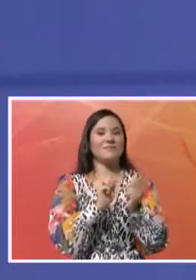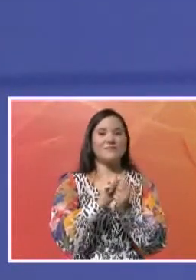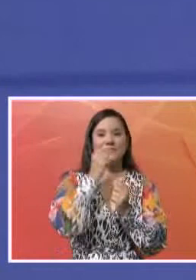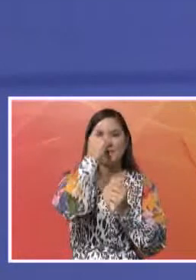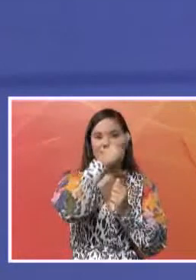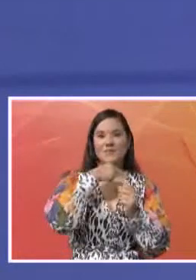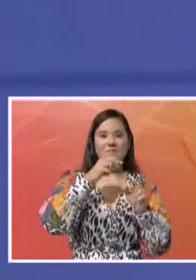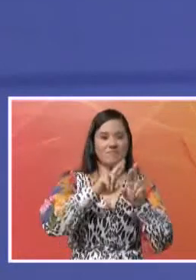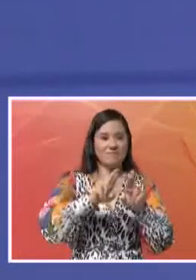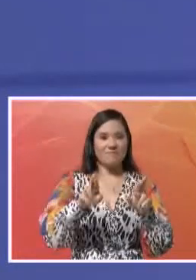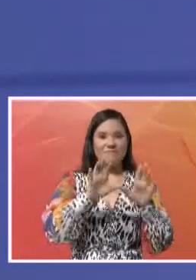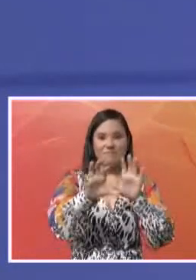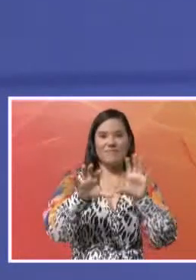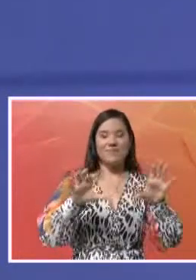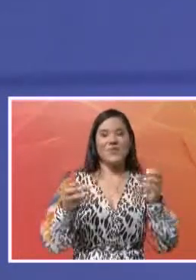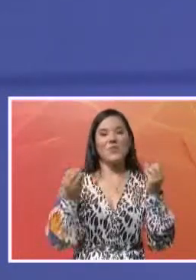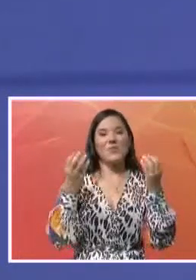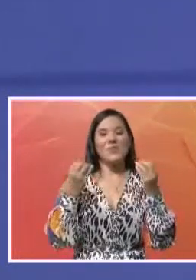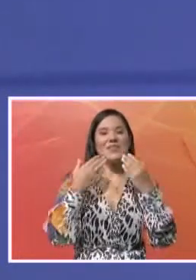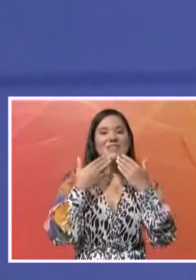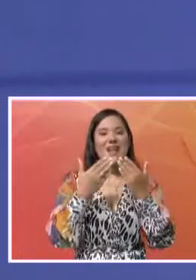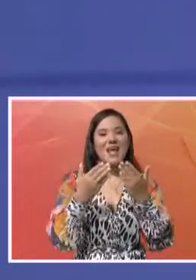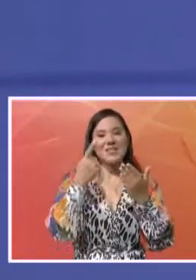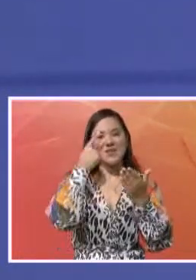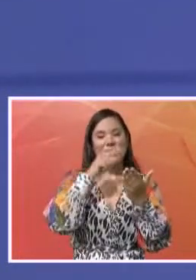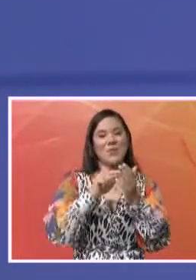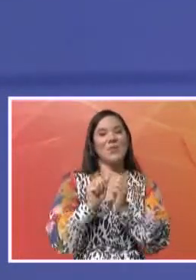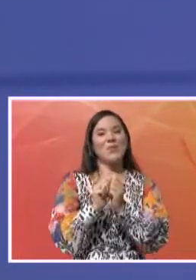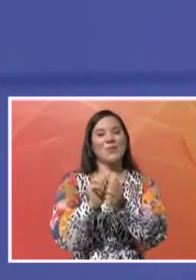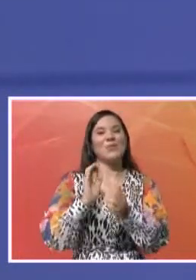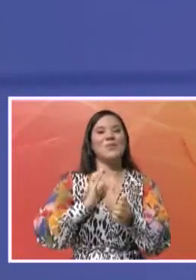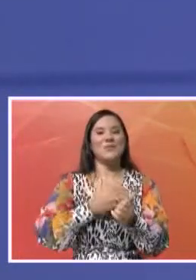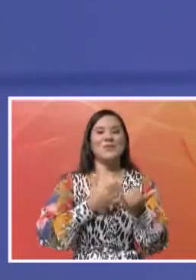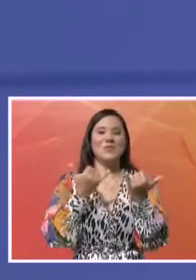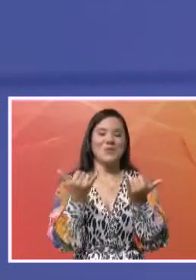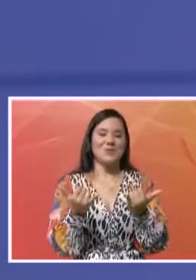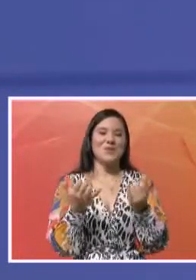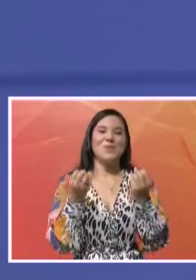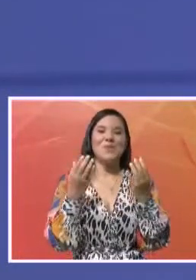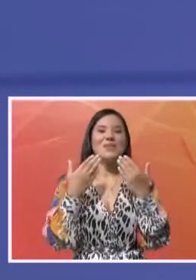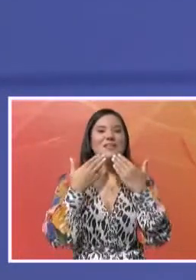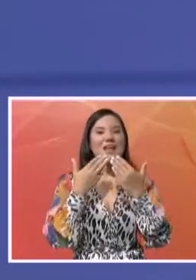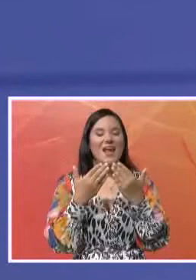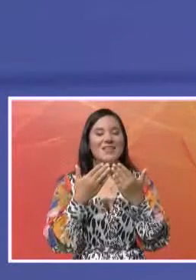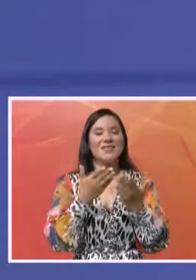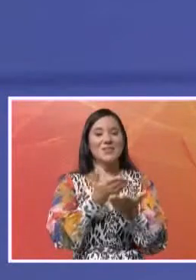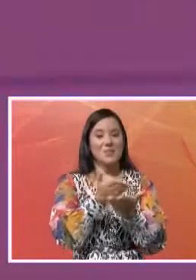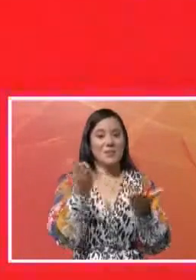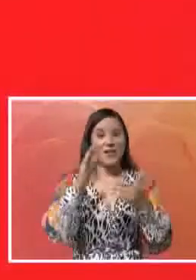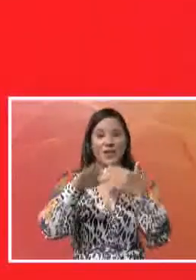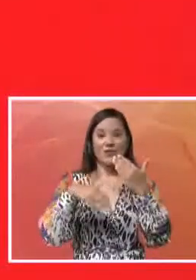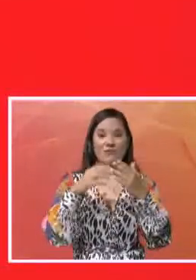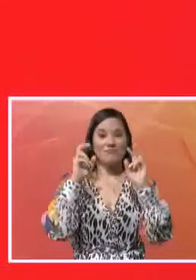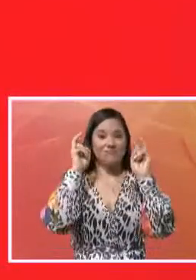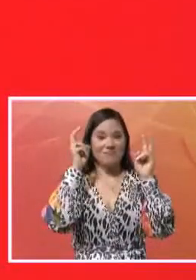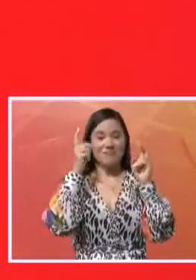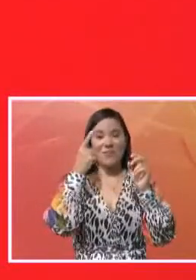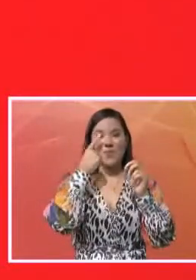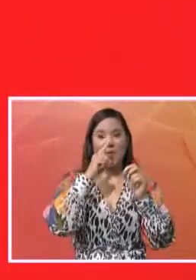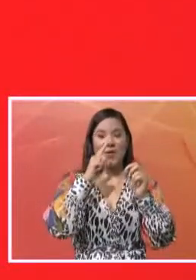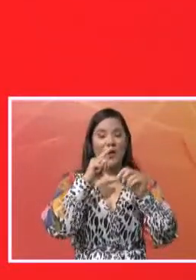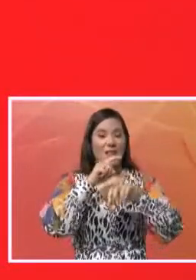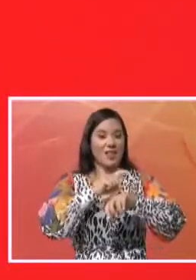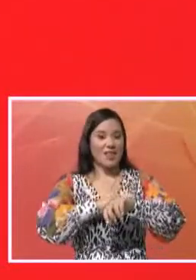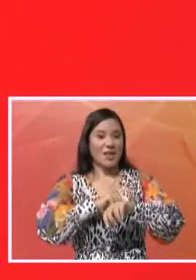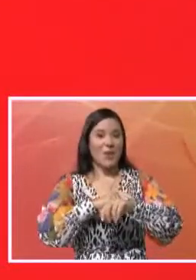los roles que practicas muchísimas gracias por estar aquí con nosotros el día de hoy muchísimas gracias yo decía toda la teleaudiencia por dedicarnos